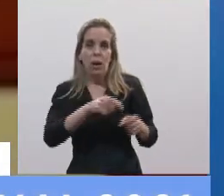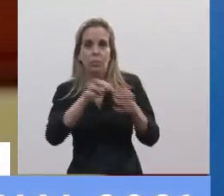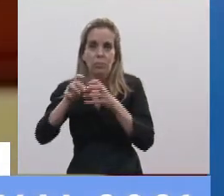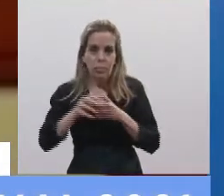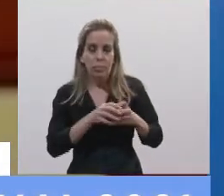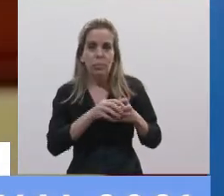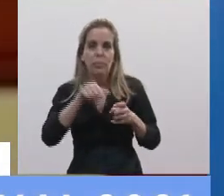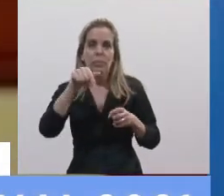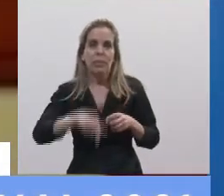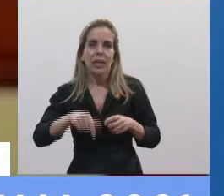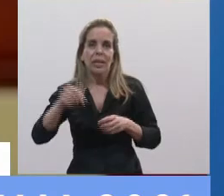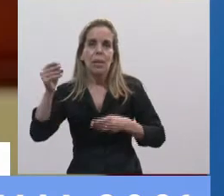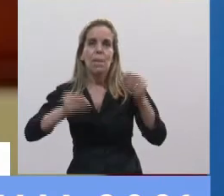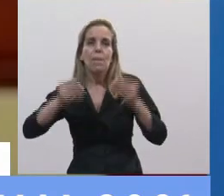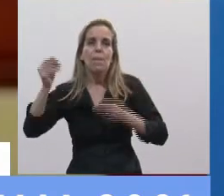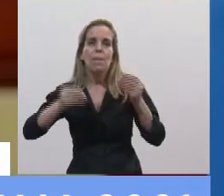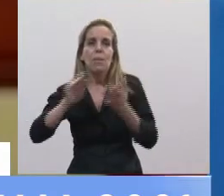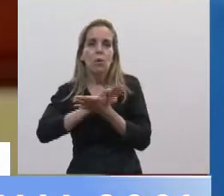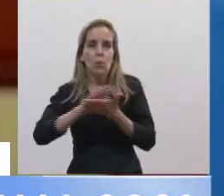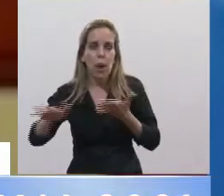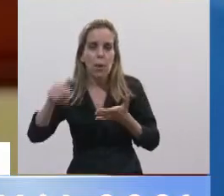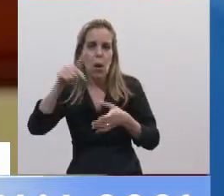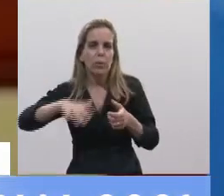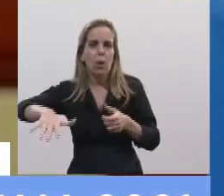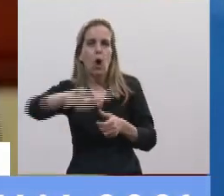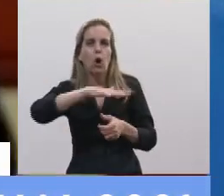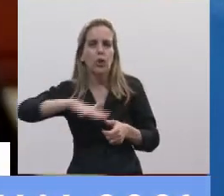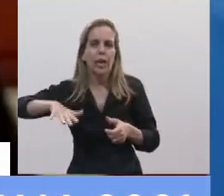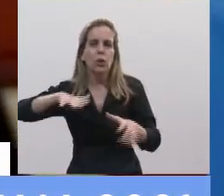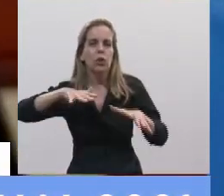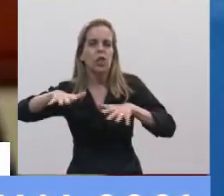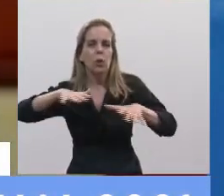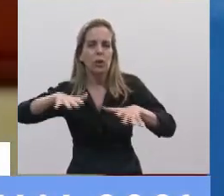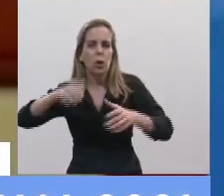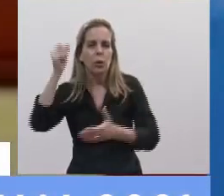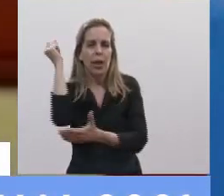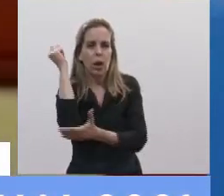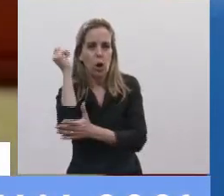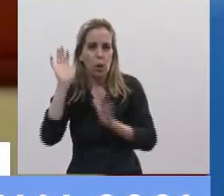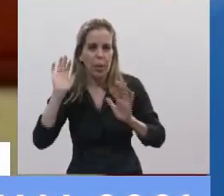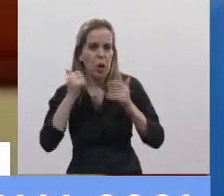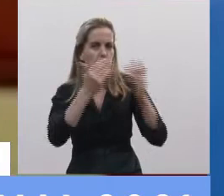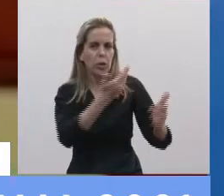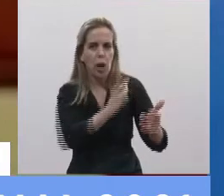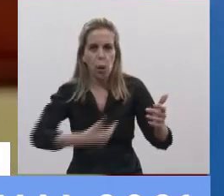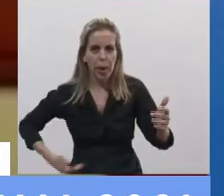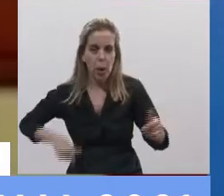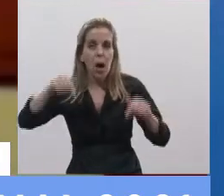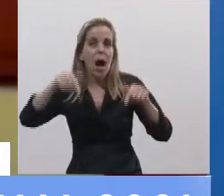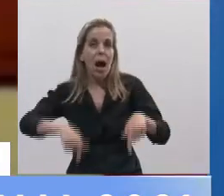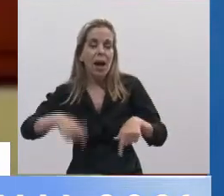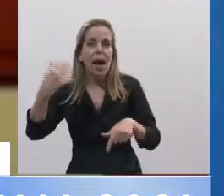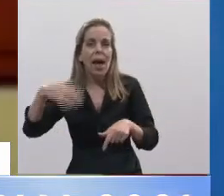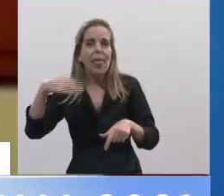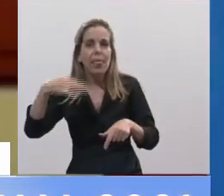nuevo, en este contexto económico de un año ya del gobierno, probablemente deberíamos